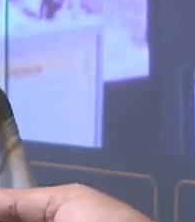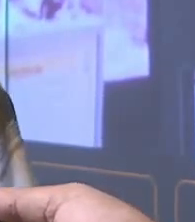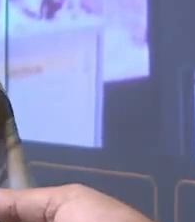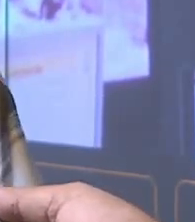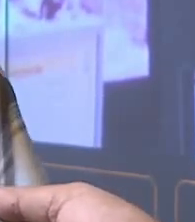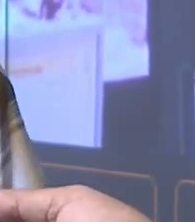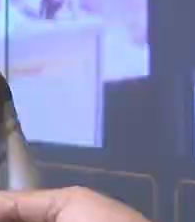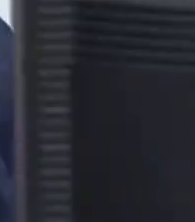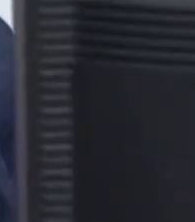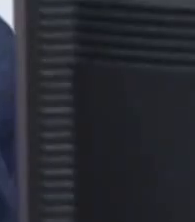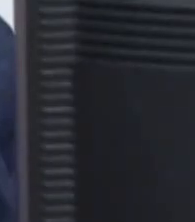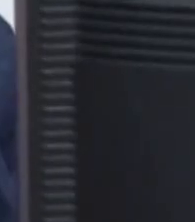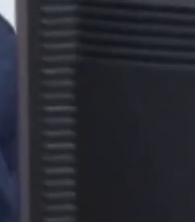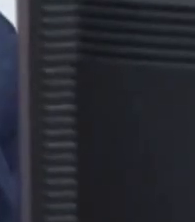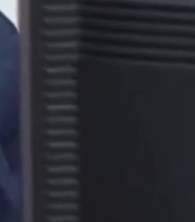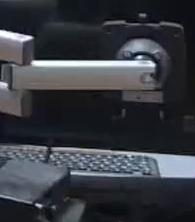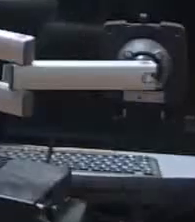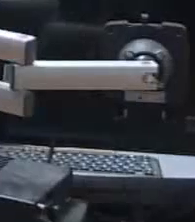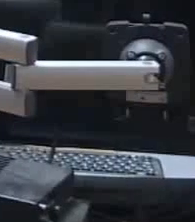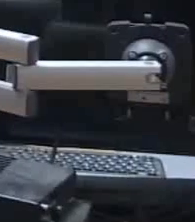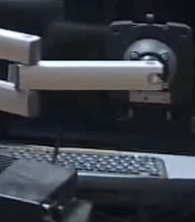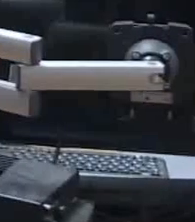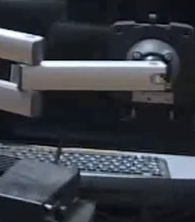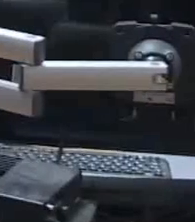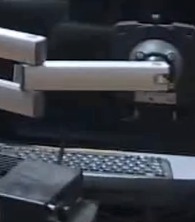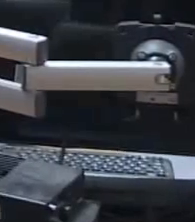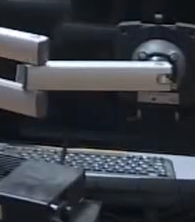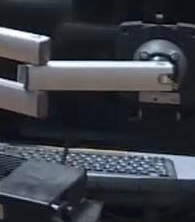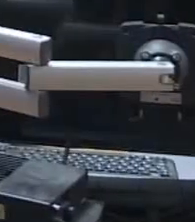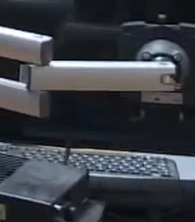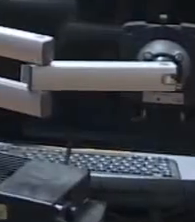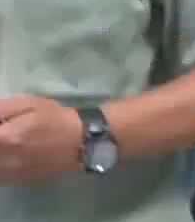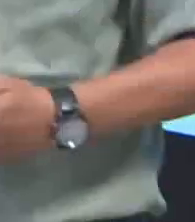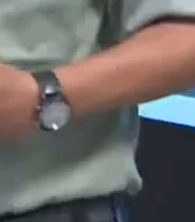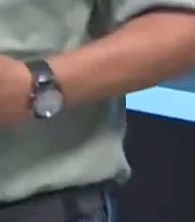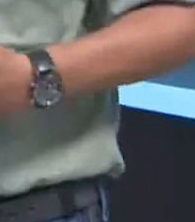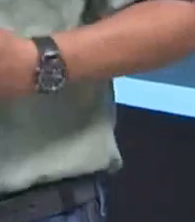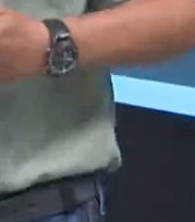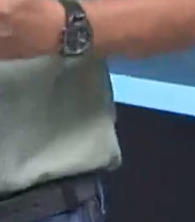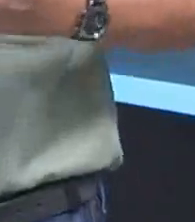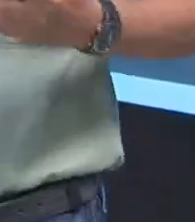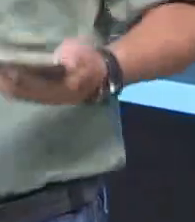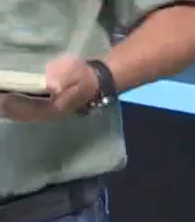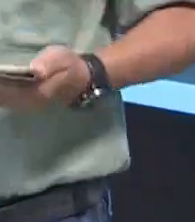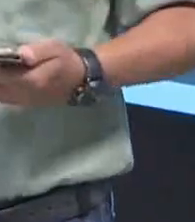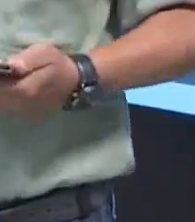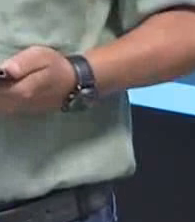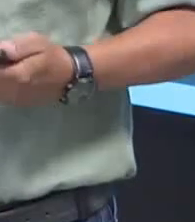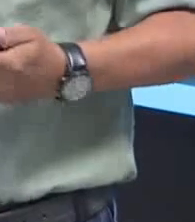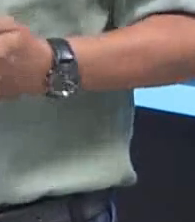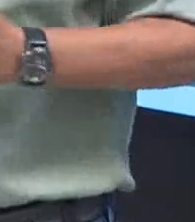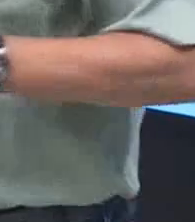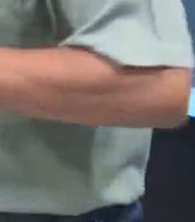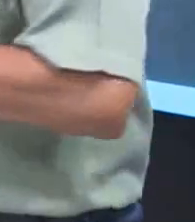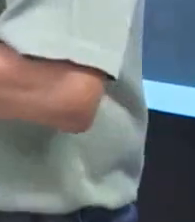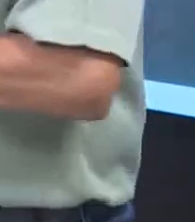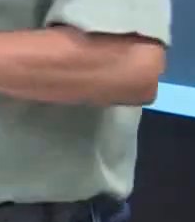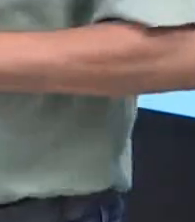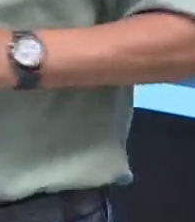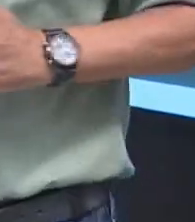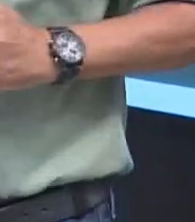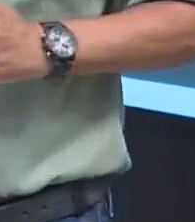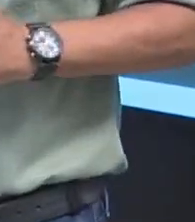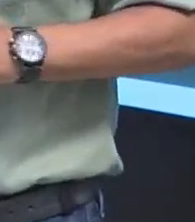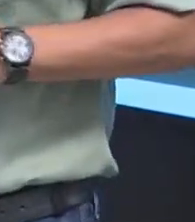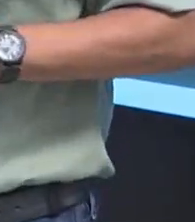bueno, también lo informaremos. Lázaro, hay un elemento que yo quisiera compartir con los televidentes de la emisión estelar, y es que